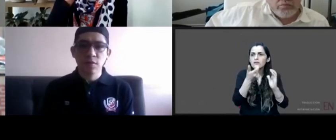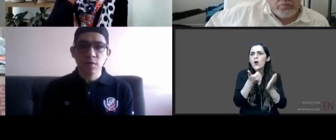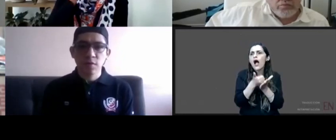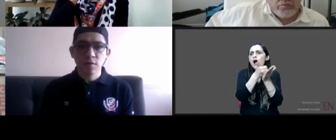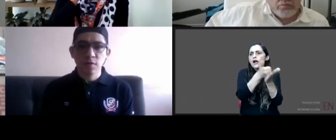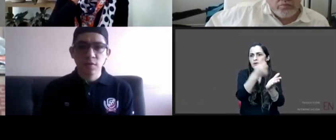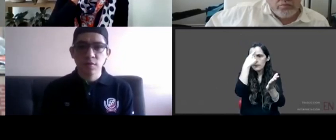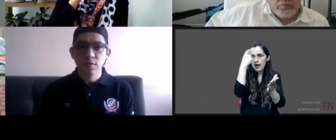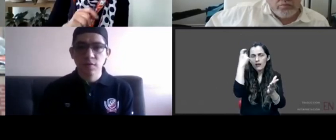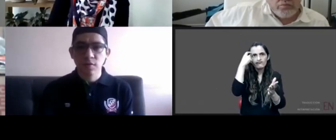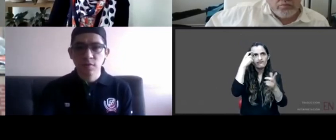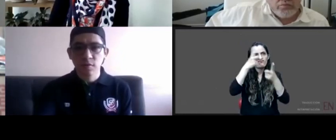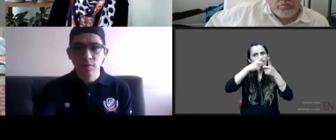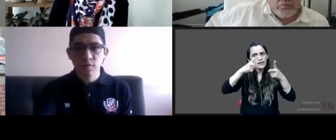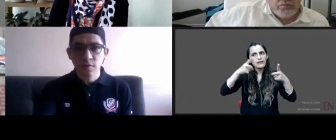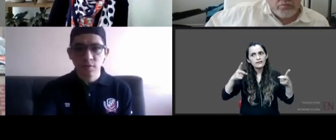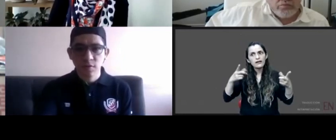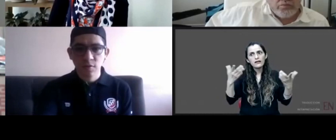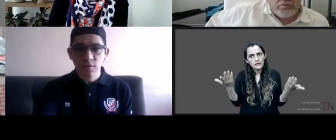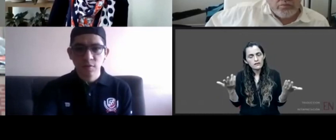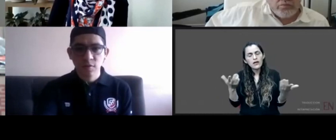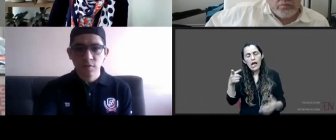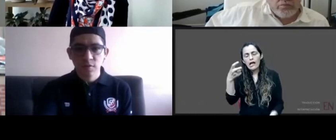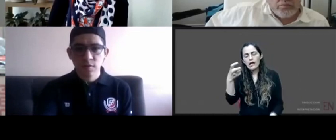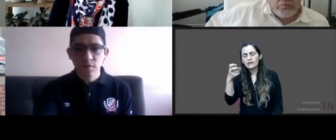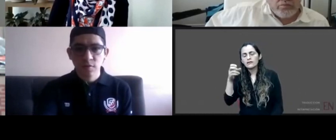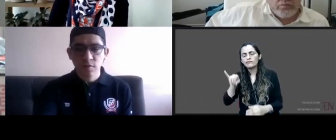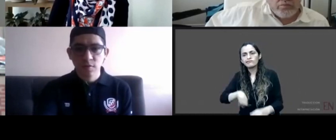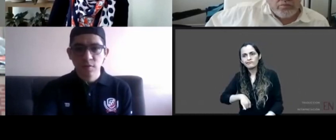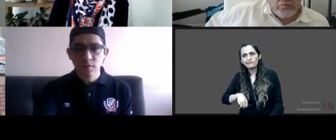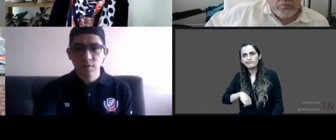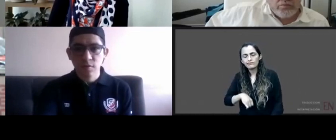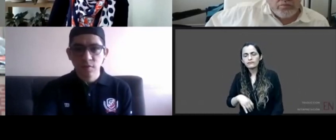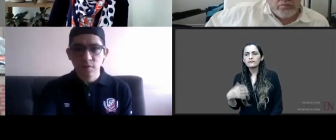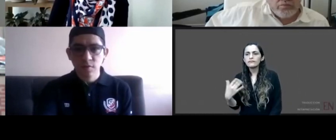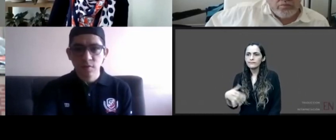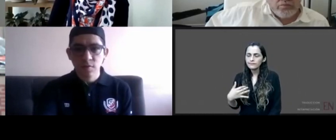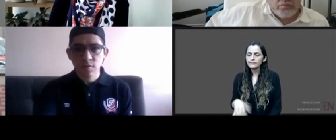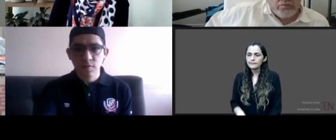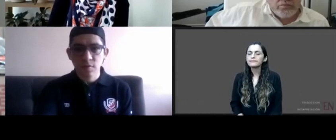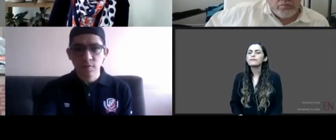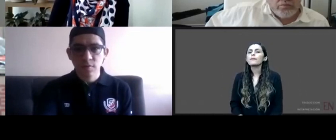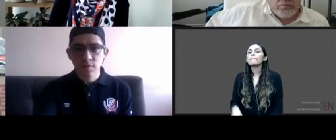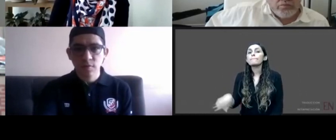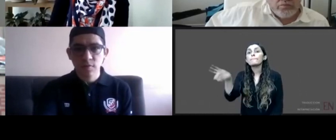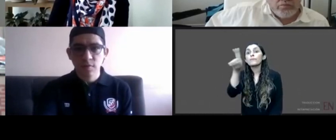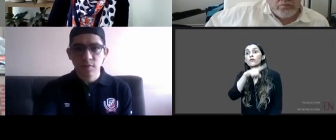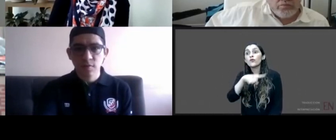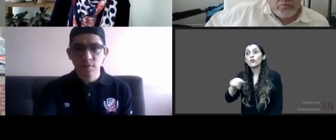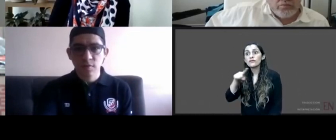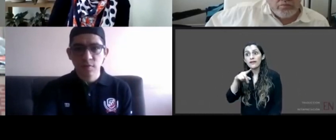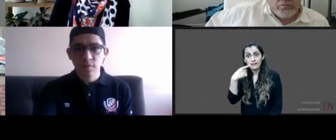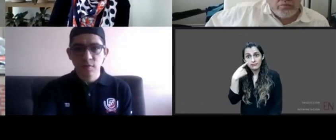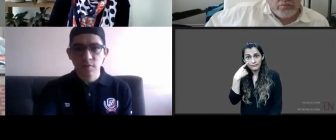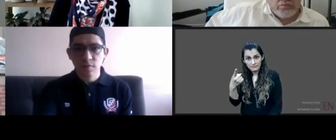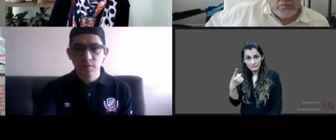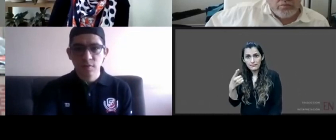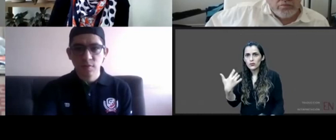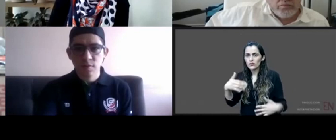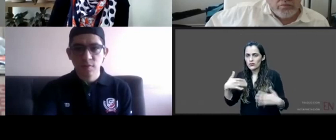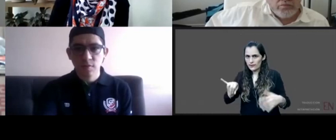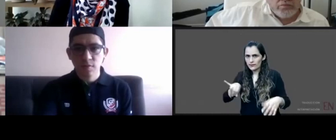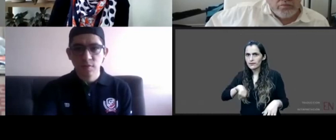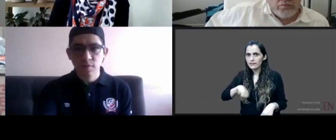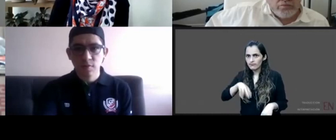destacado. Bien, vamos a ir avanzando, como ven, espero que también sigan encontrando esto muy interesante y sobre todo